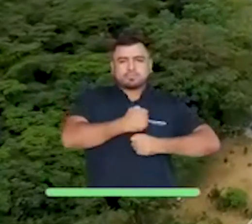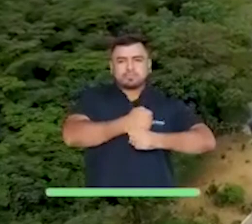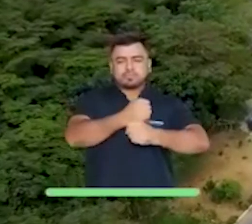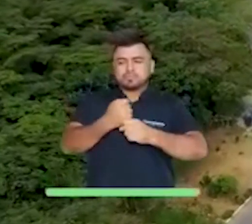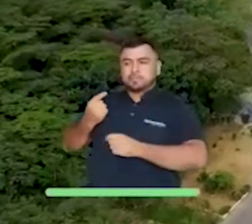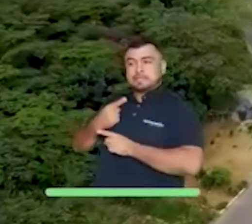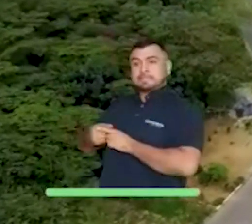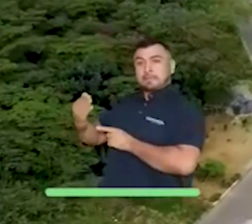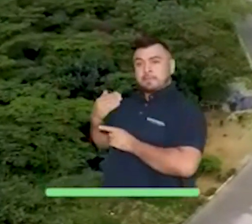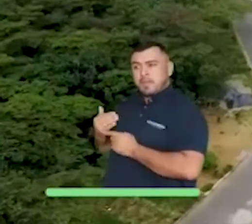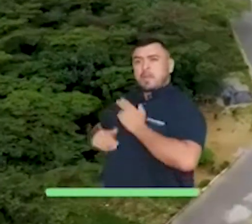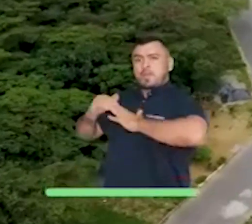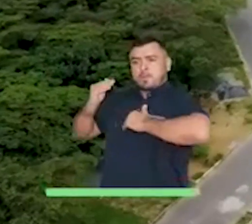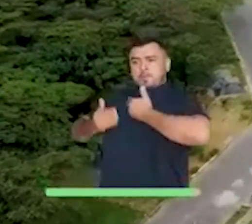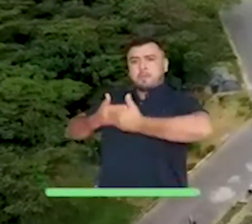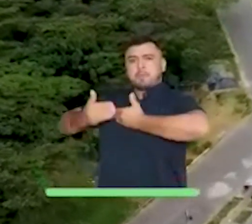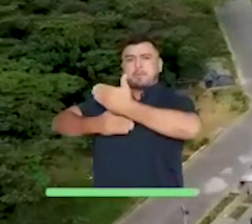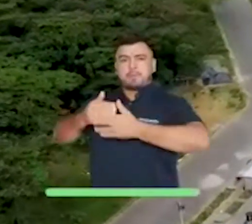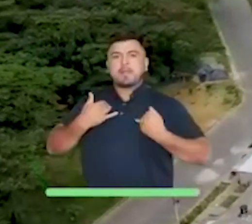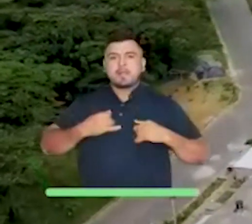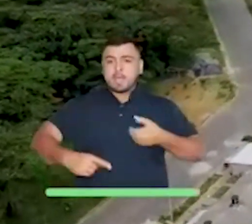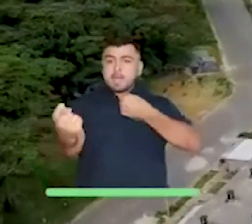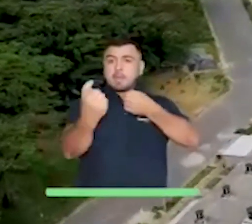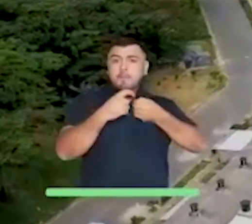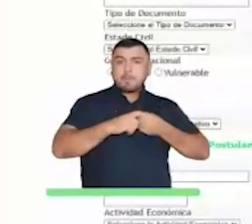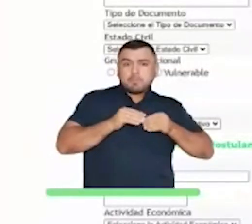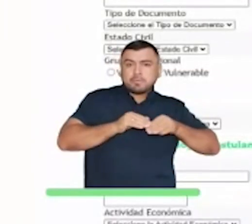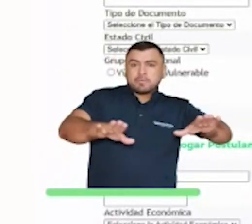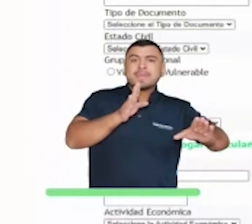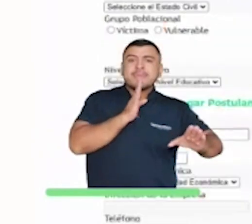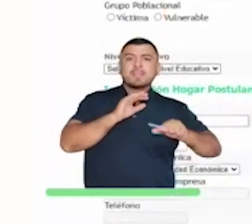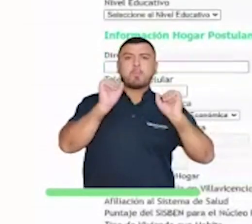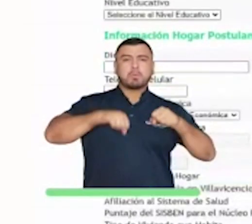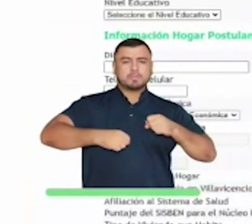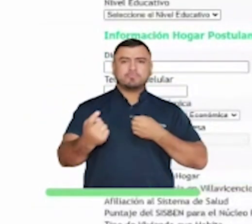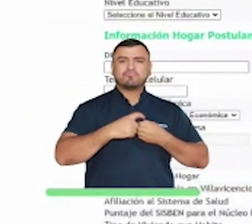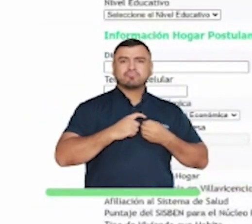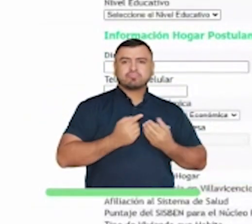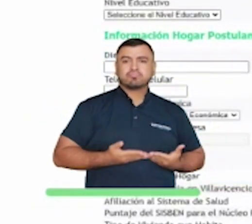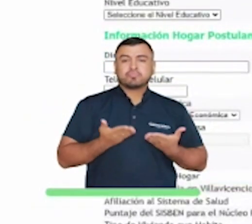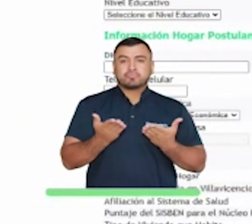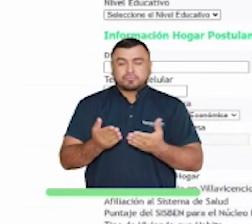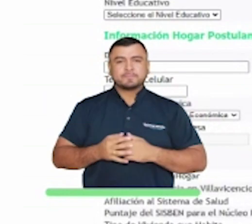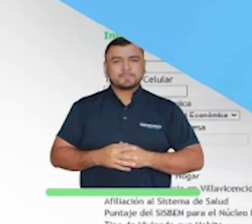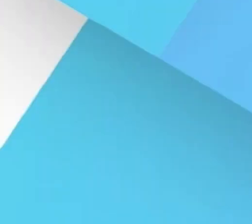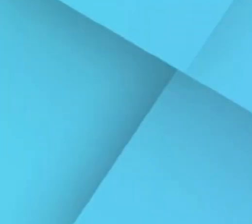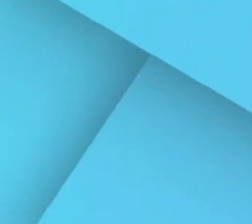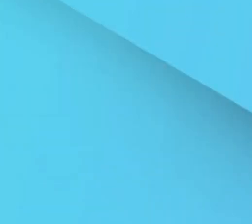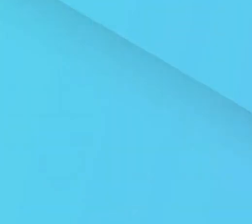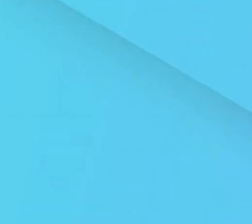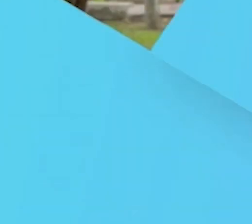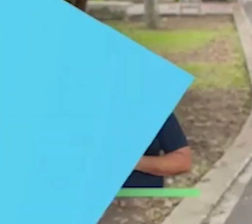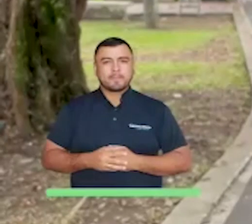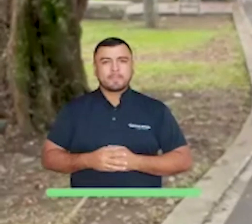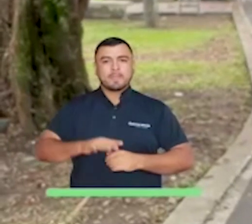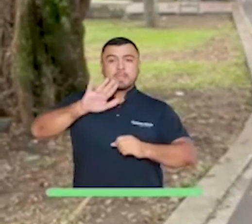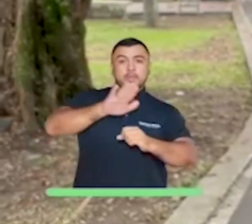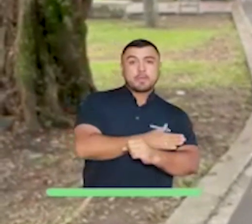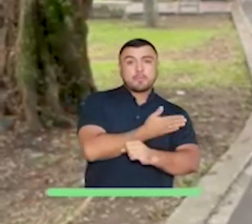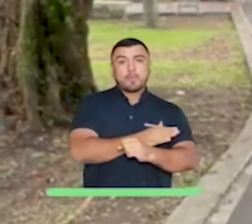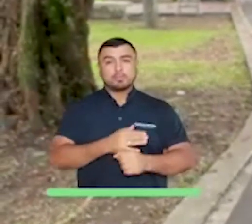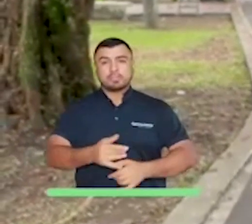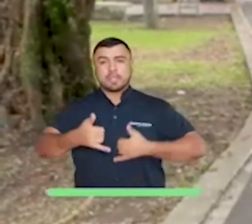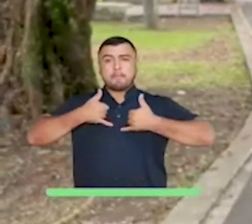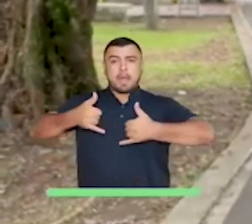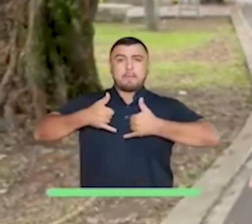obra inició desde la semana pasada. En este momento está abierta la etapa de caracterización de potenciales beneficiarios.